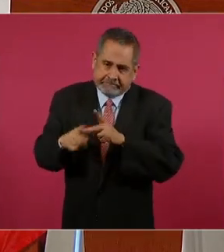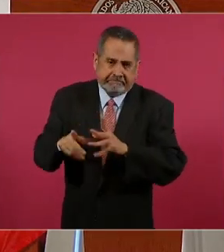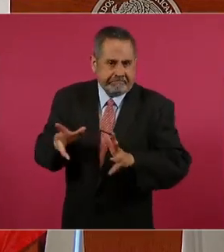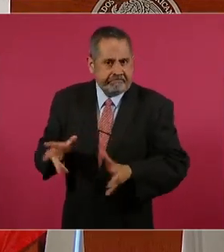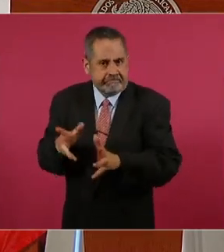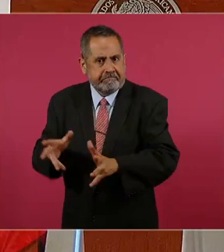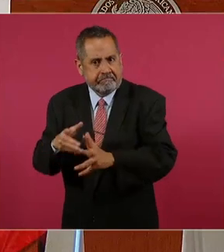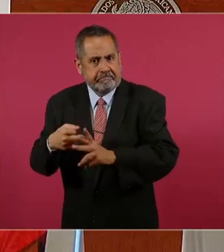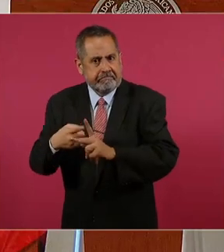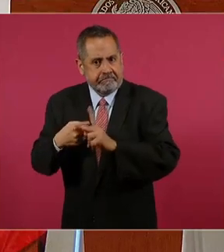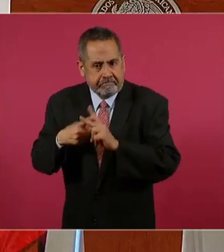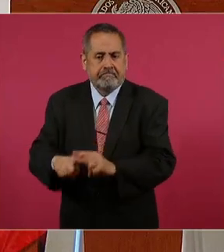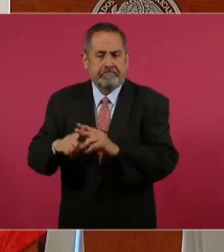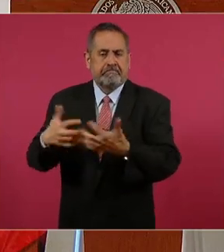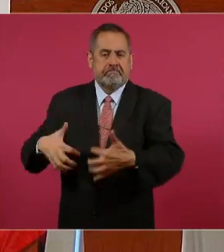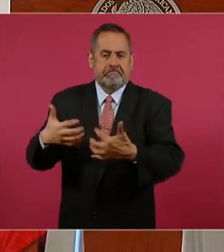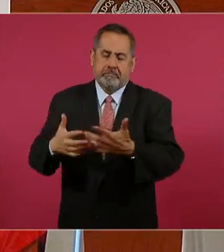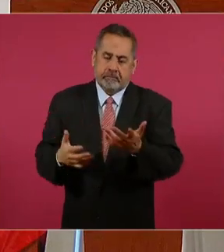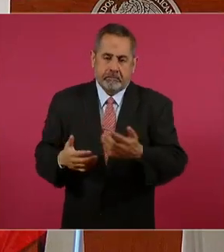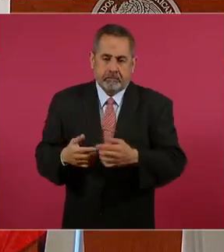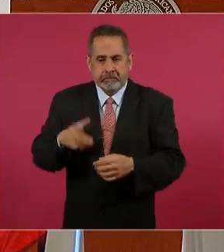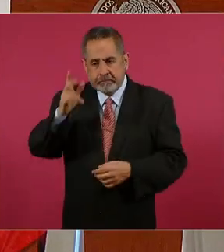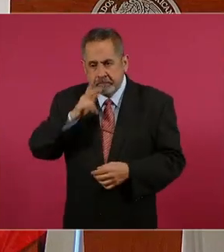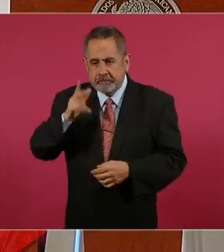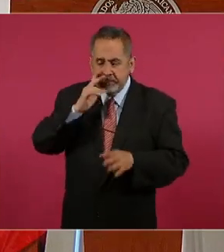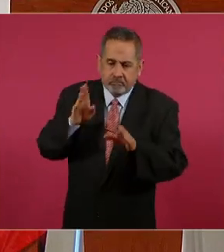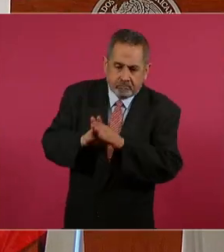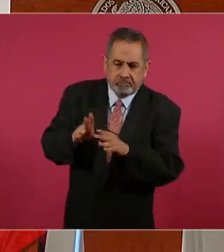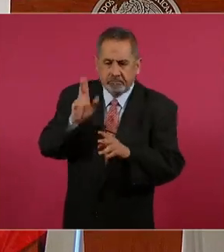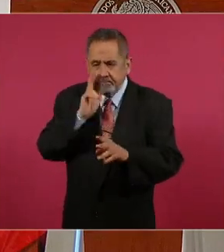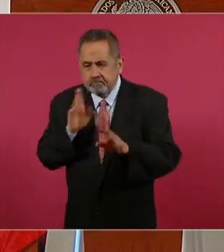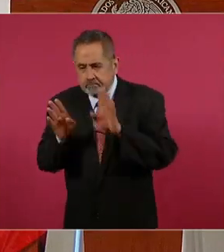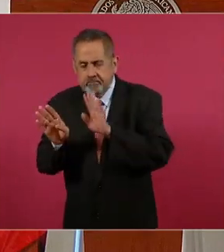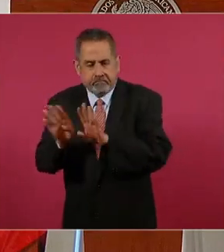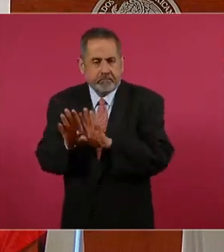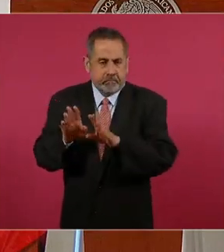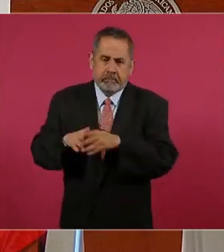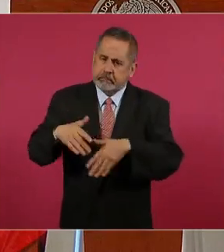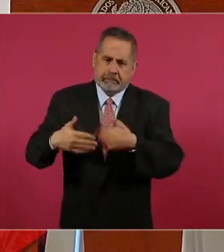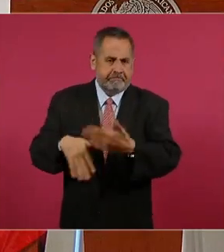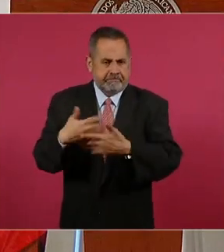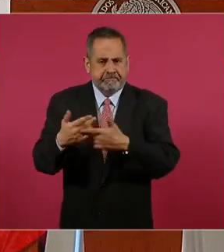porque se requieren pruebas y pruebas y pruebas,